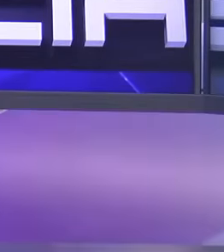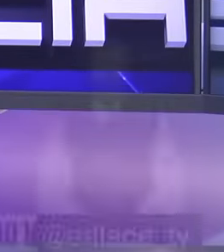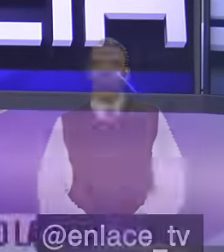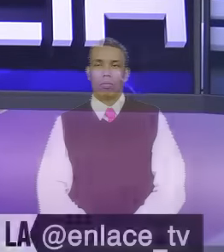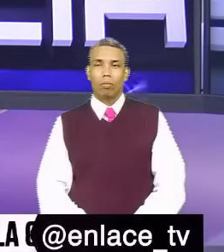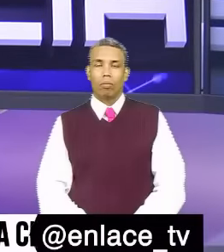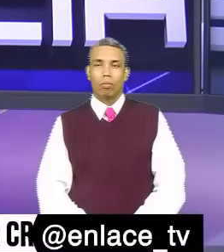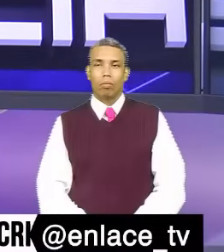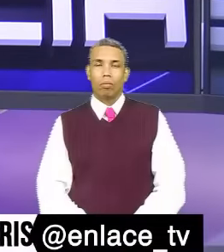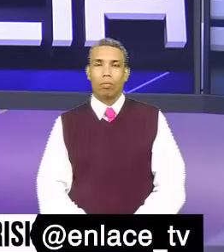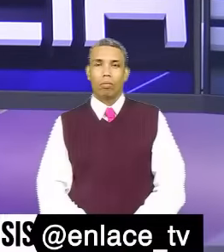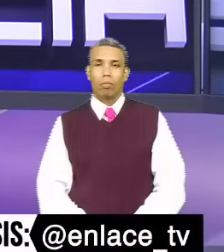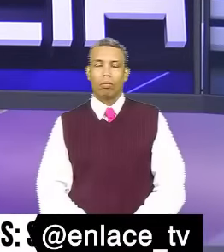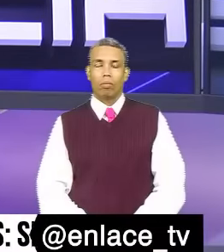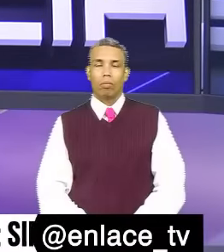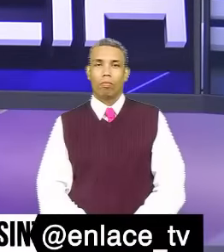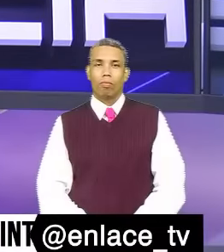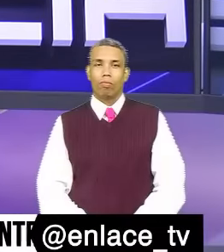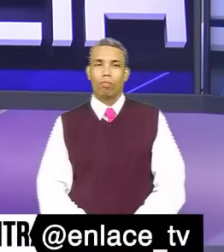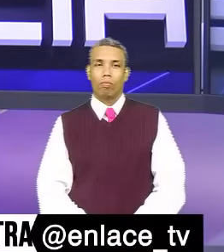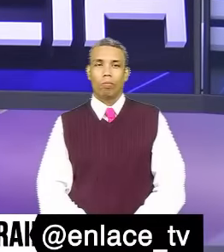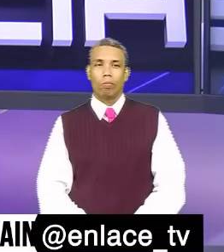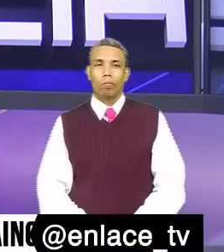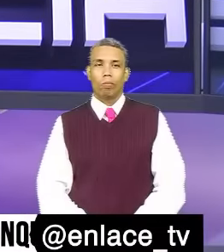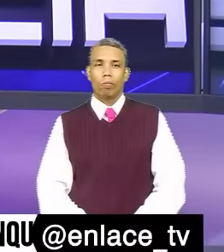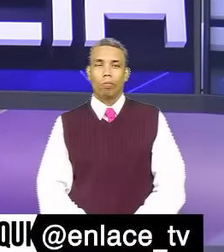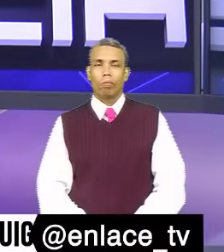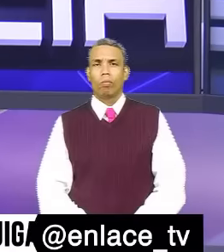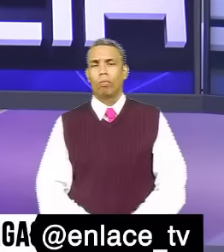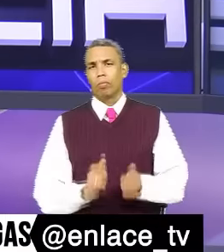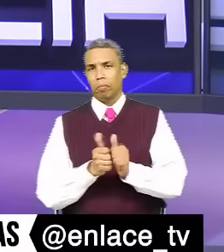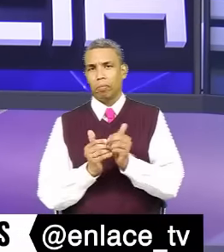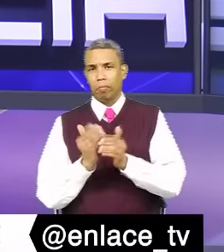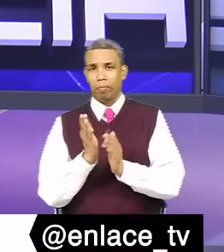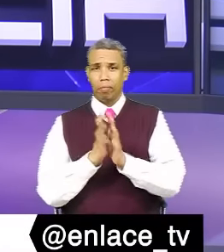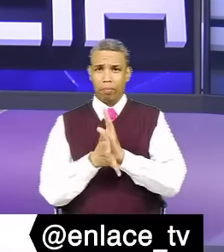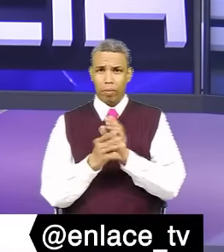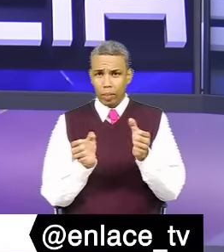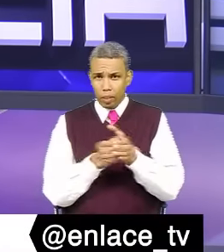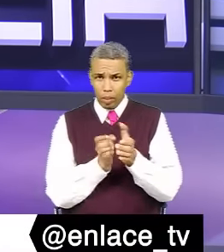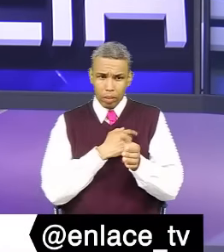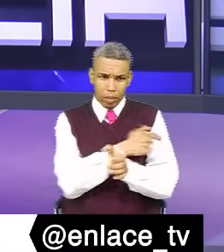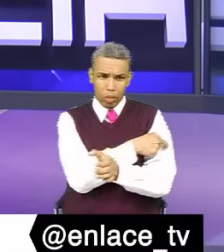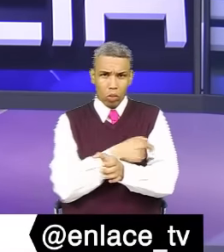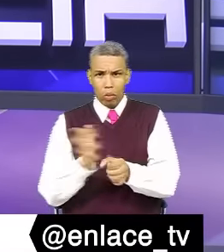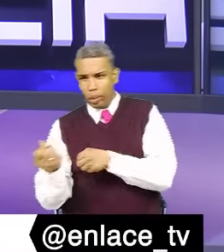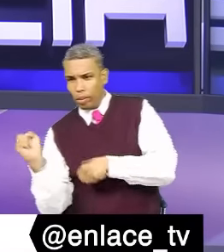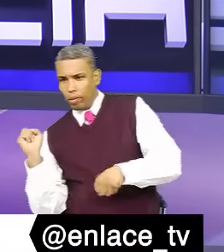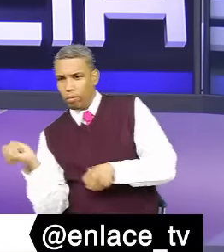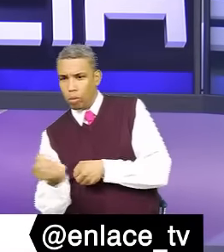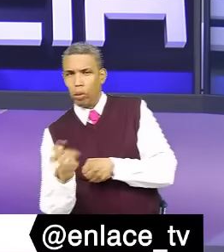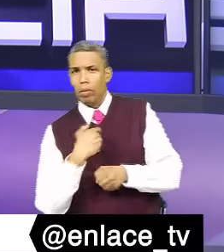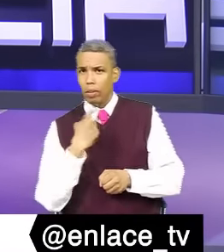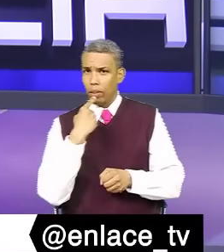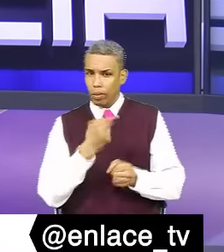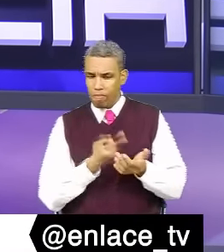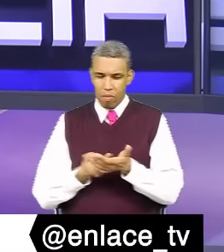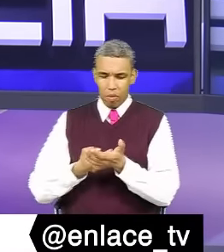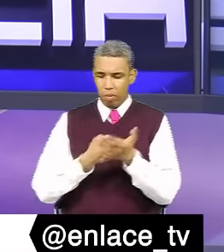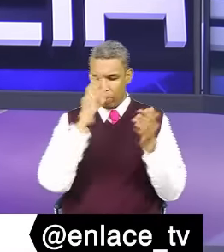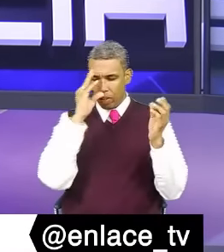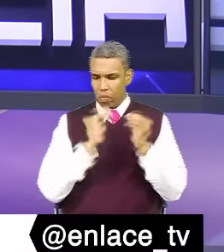Comenzamos con la información deportiva. El Comité Ejecutivo de la Federación Colombiana de Béisbol consideró mediante resolución que la liga de esta disciplina